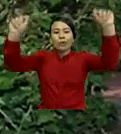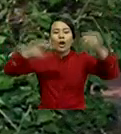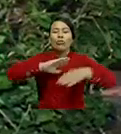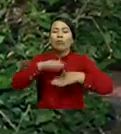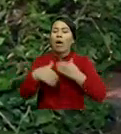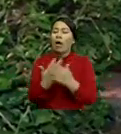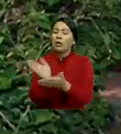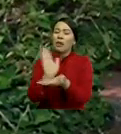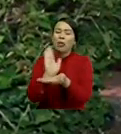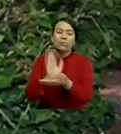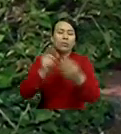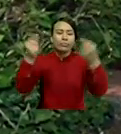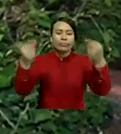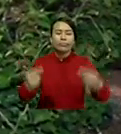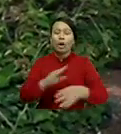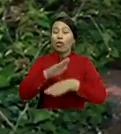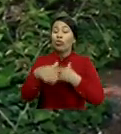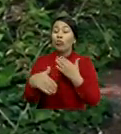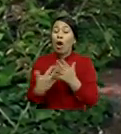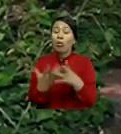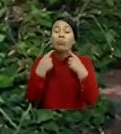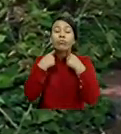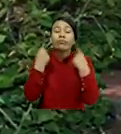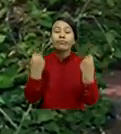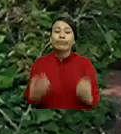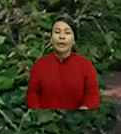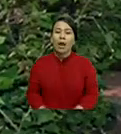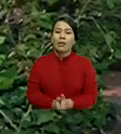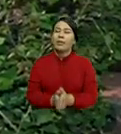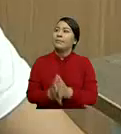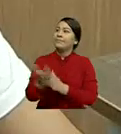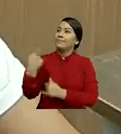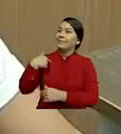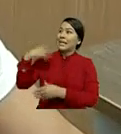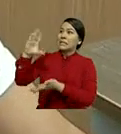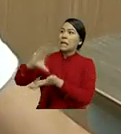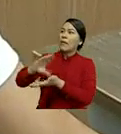la ropa, la laptop, dos esclavas, el anillo de grado,